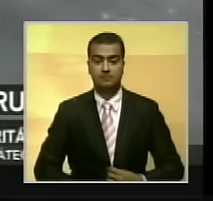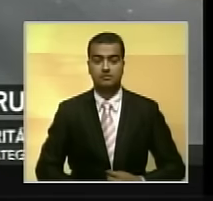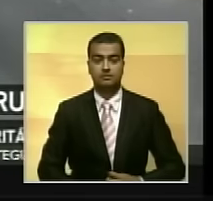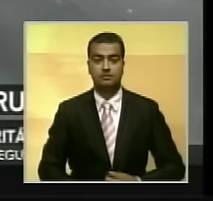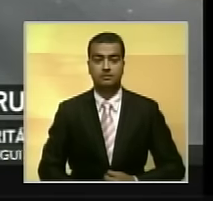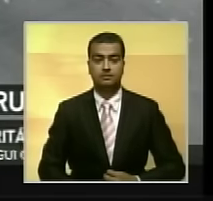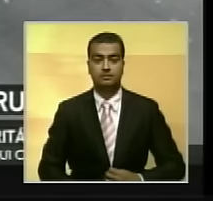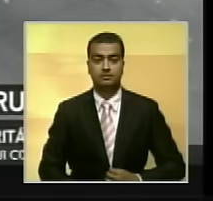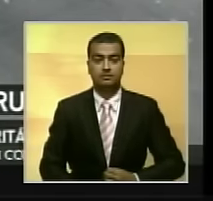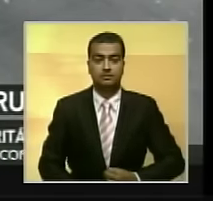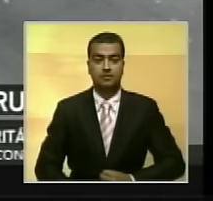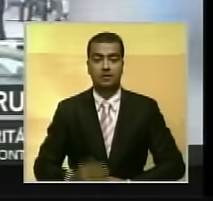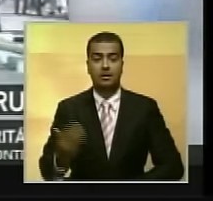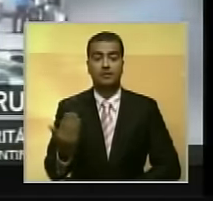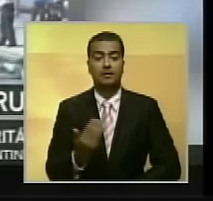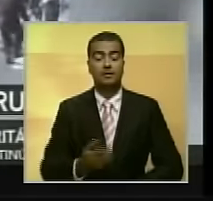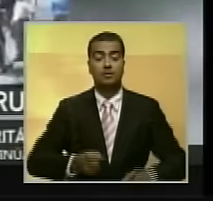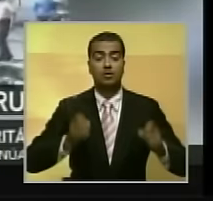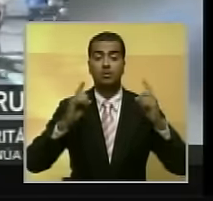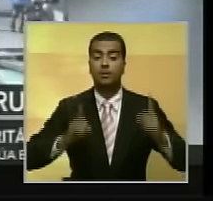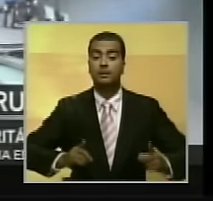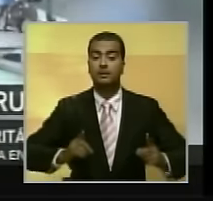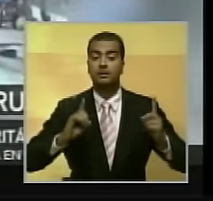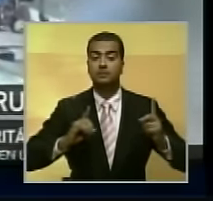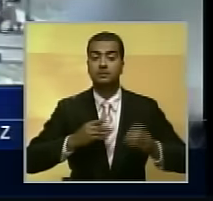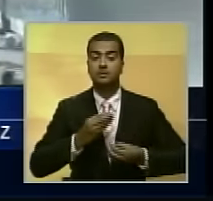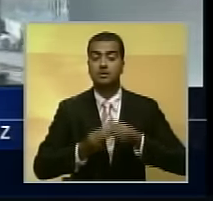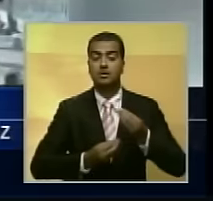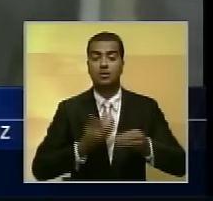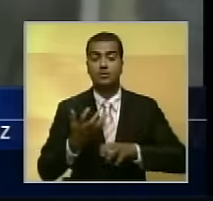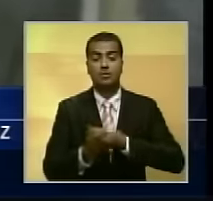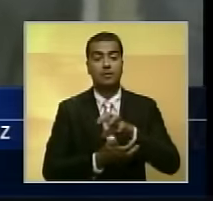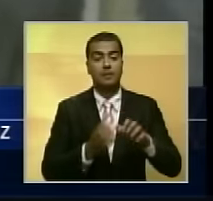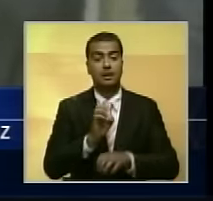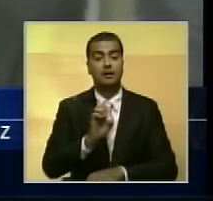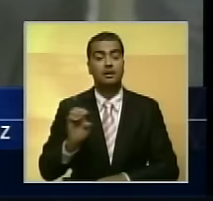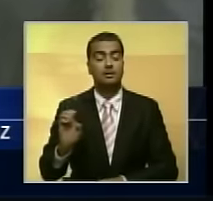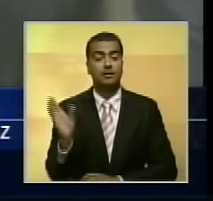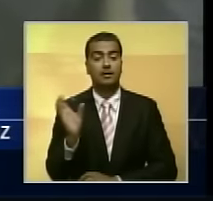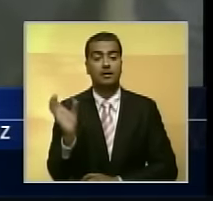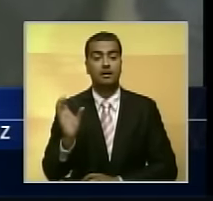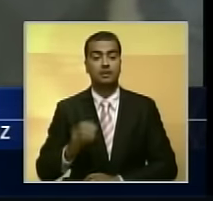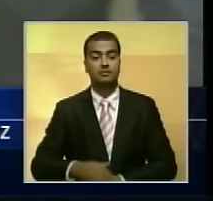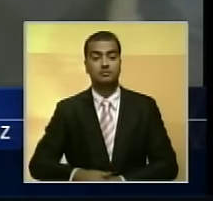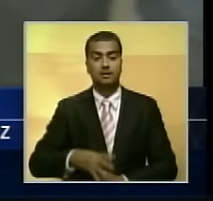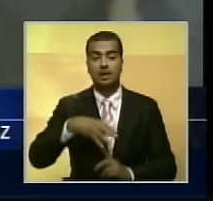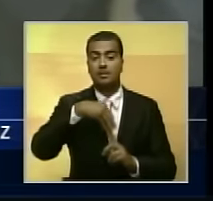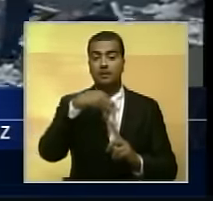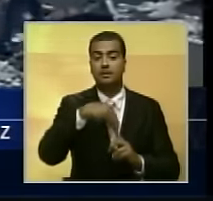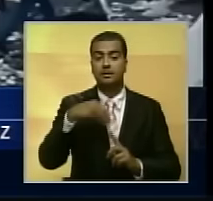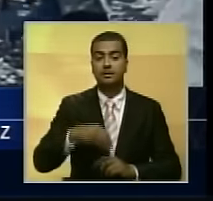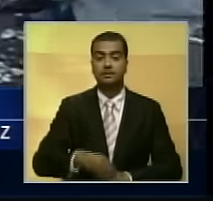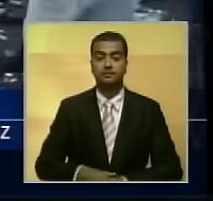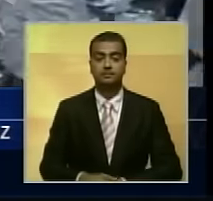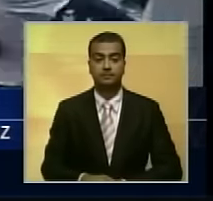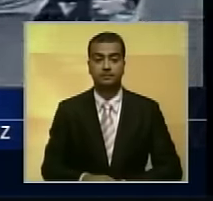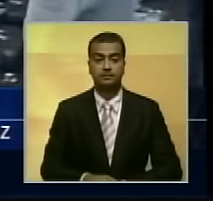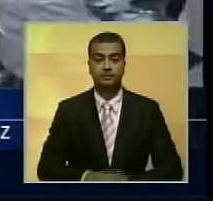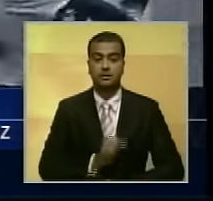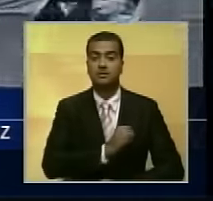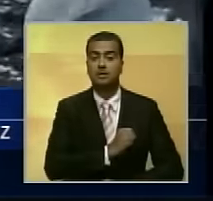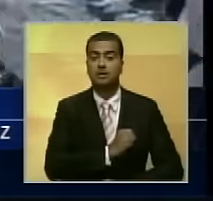Querían regresar por la autopista, crearon caos en el este de Caracas, en la Altamira, en